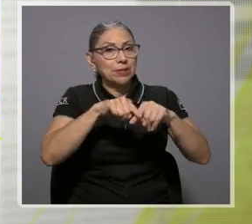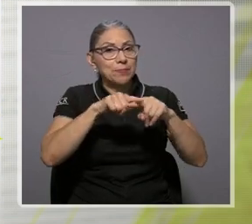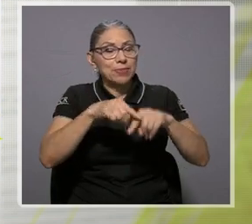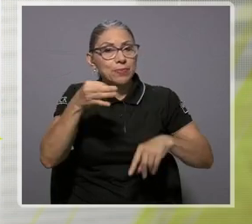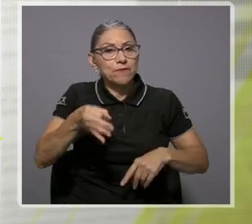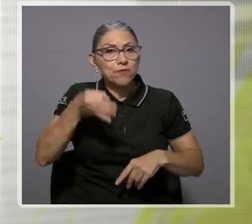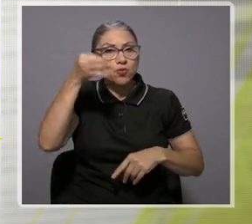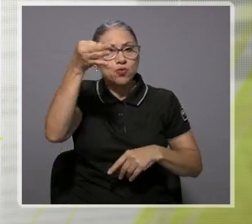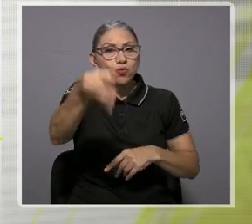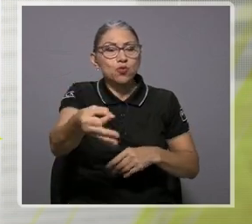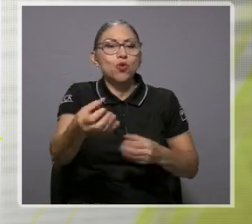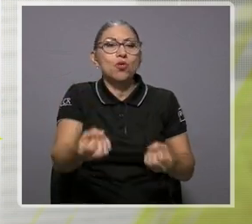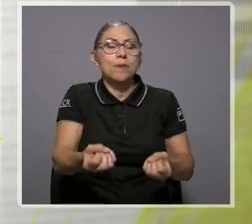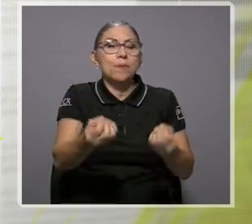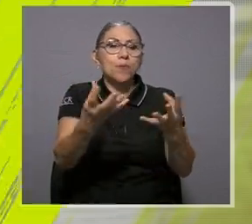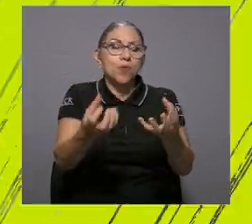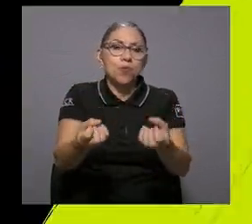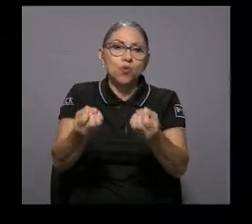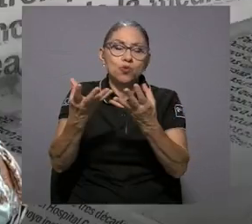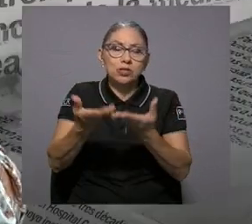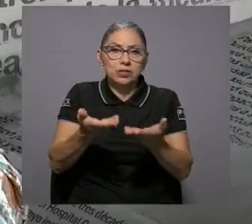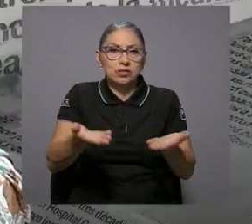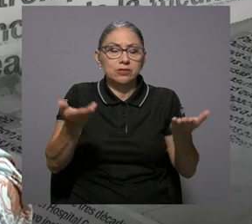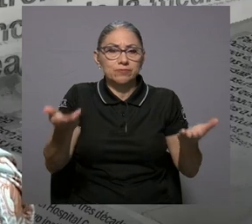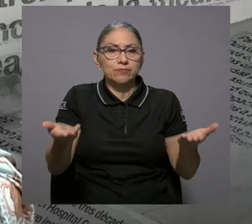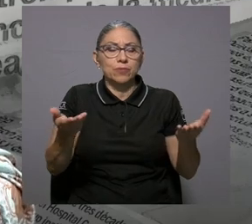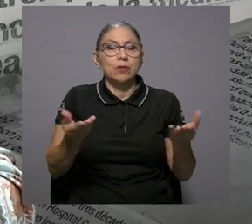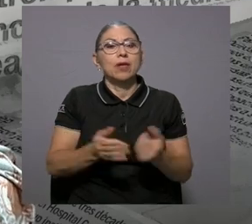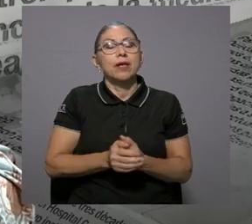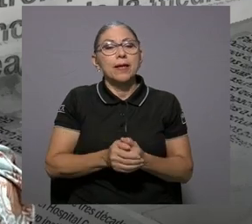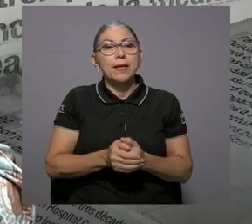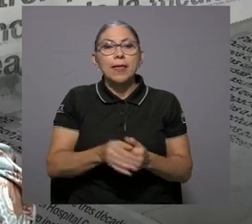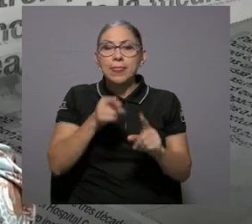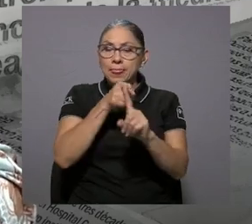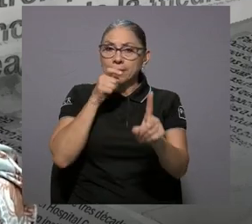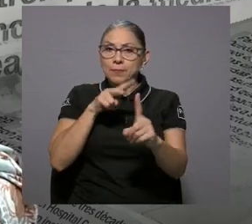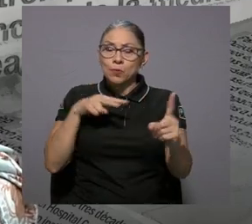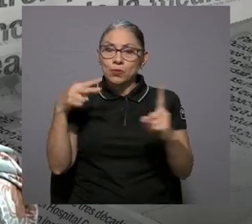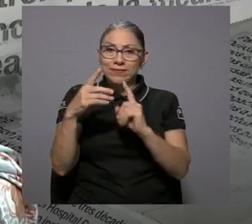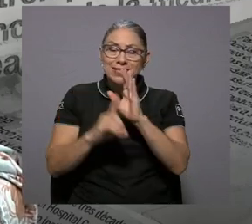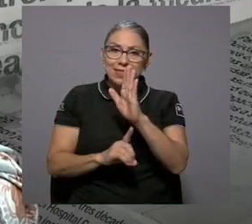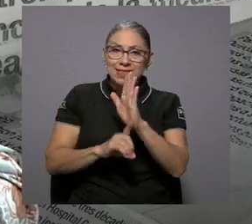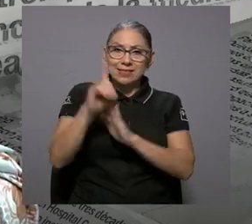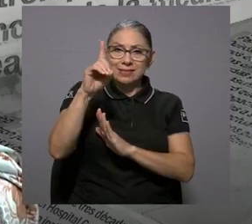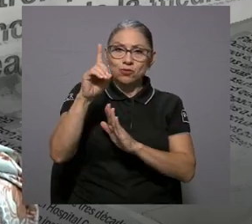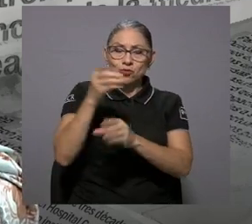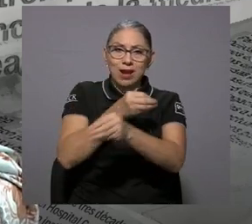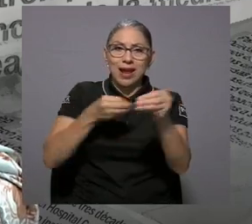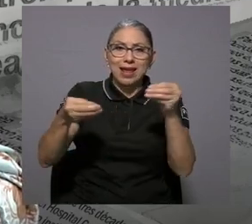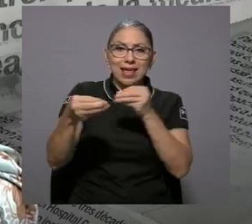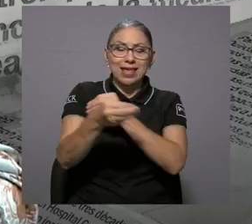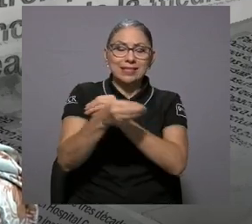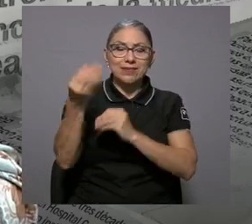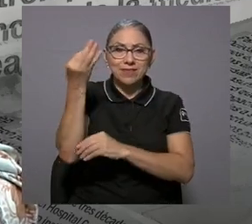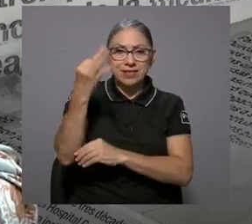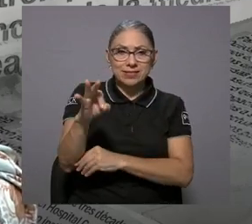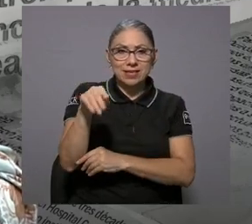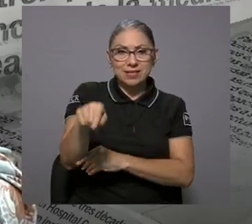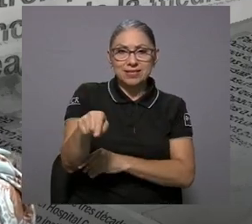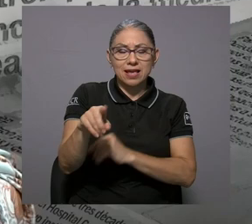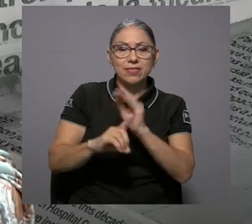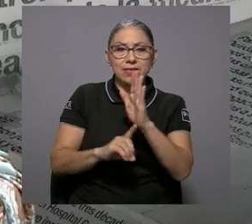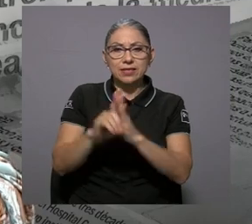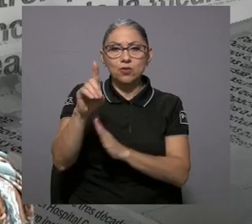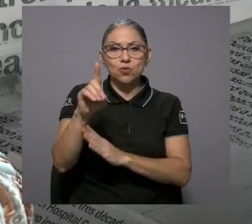de muchas poblaciones. Desde el punto de vista del desarrollo de la Agencia Francesa de Desarrollo, ustedes